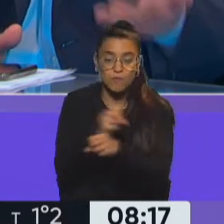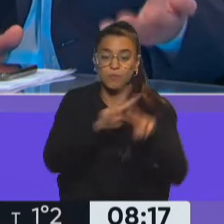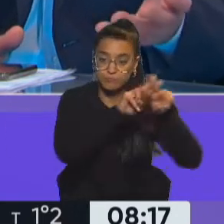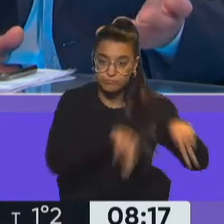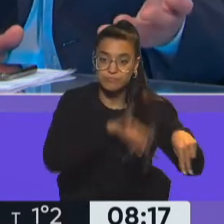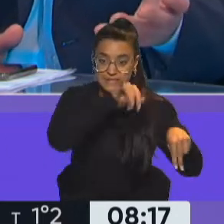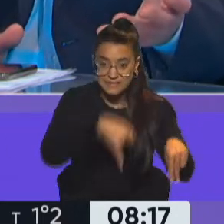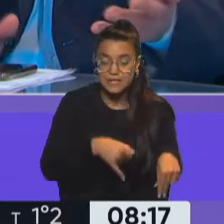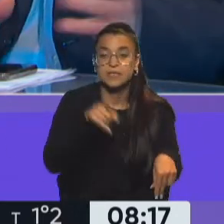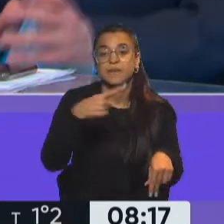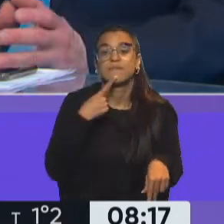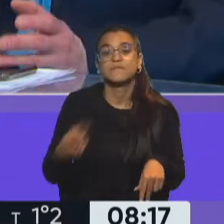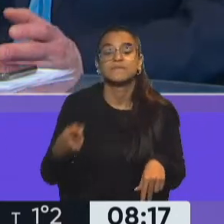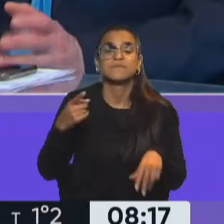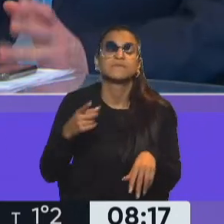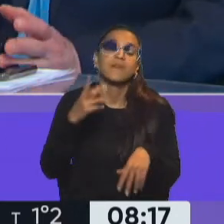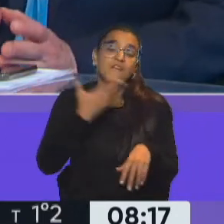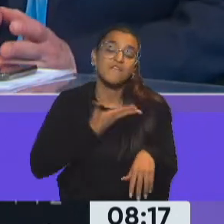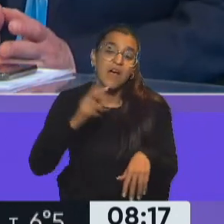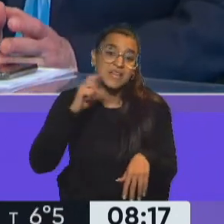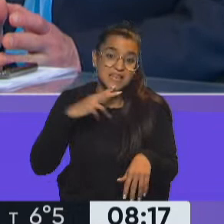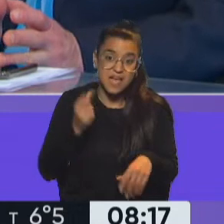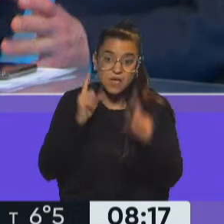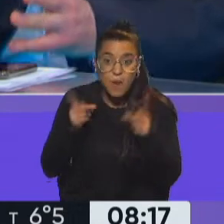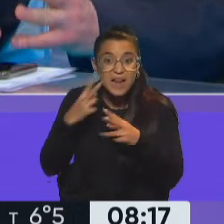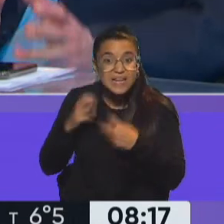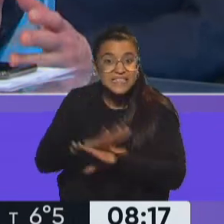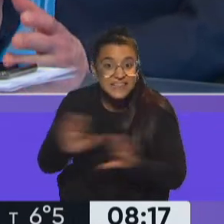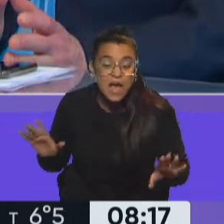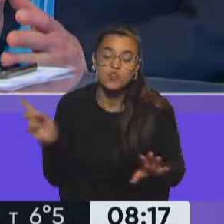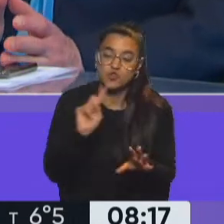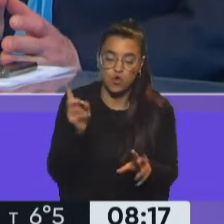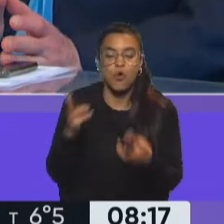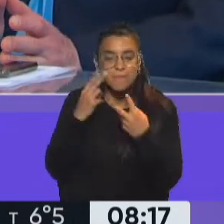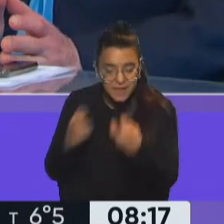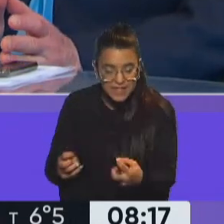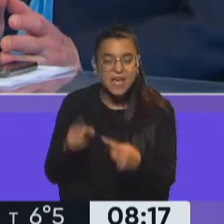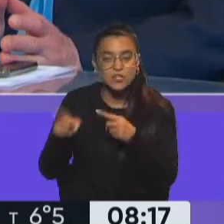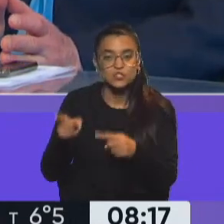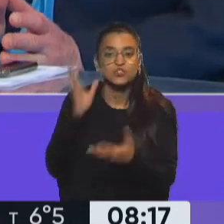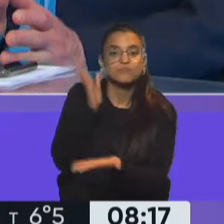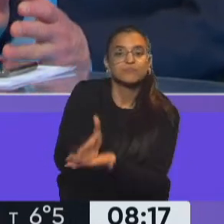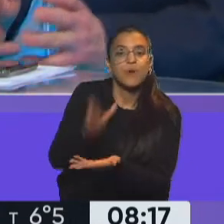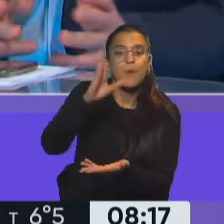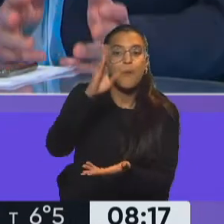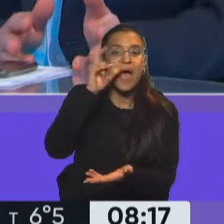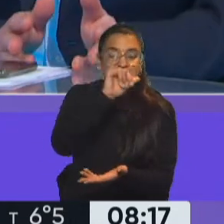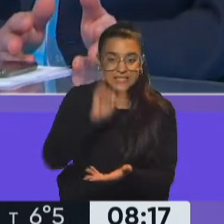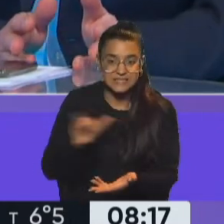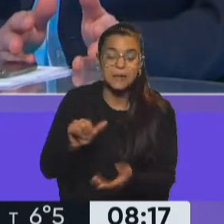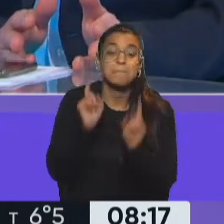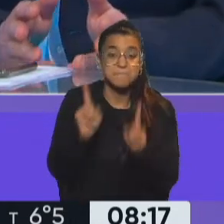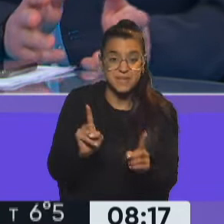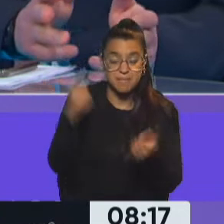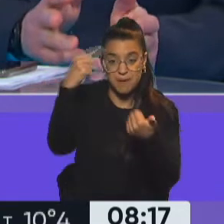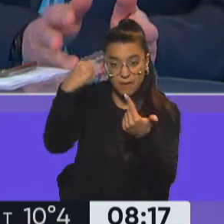eso hace que fariña quede al margen de cualquier condena no porque en la causa en la que fue condenado la salud aes por los mismos